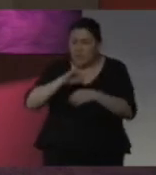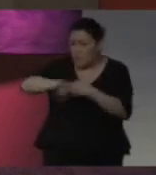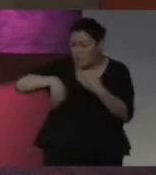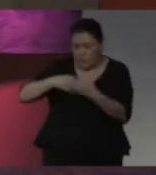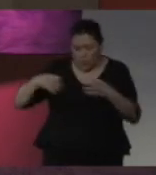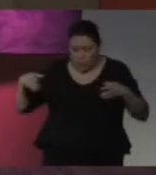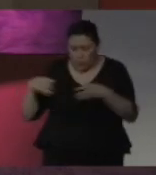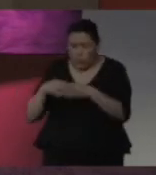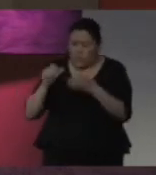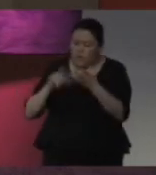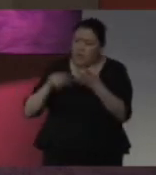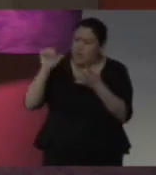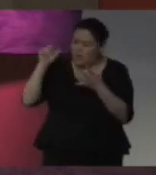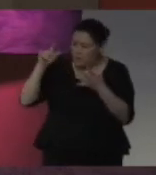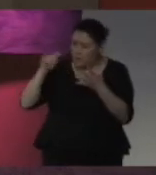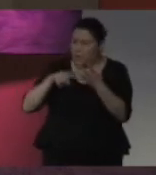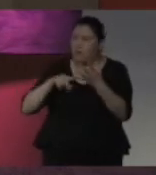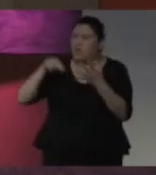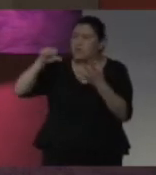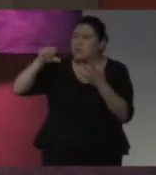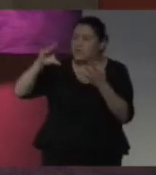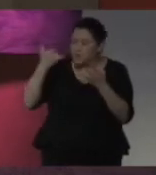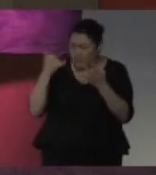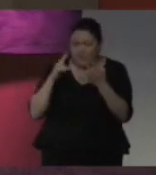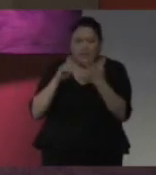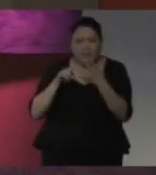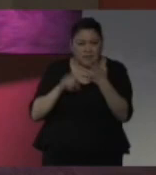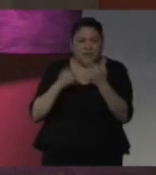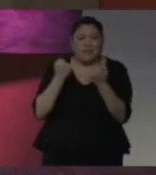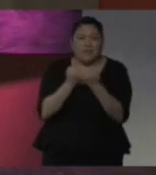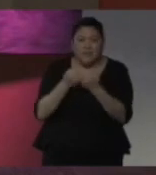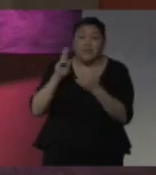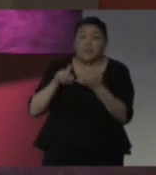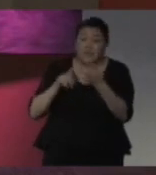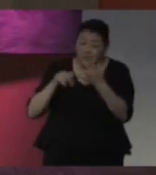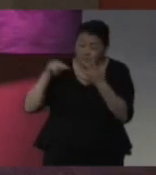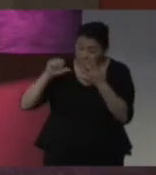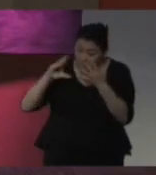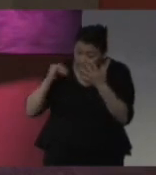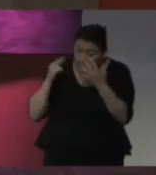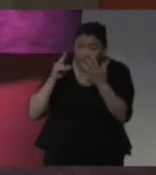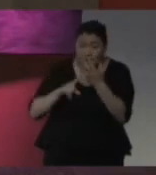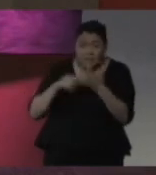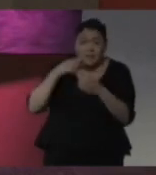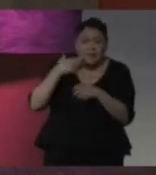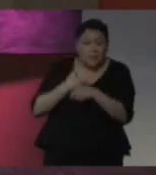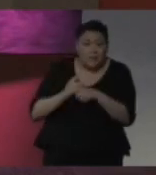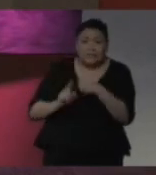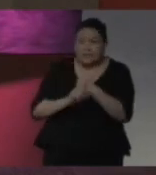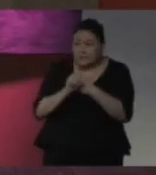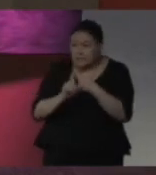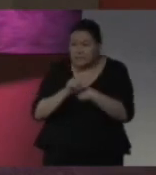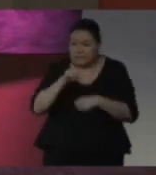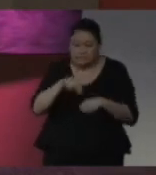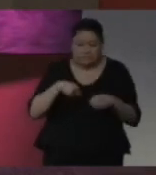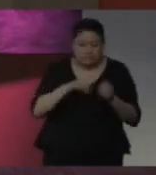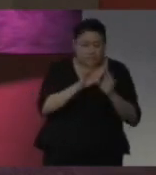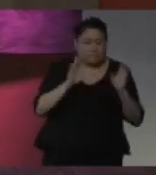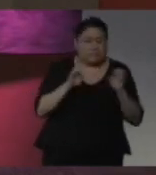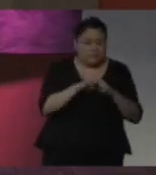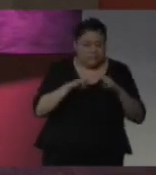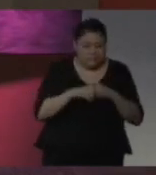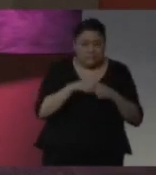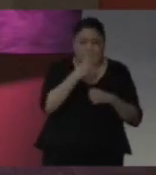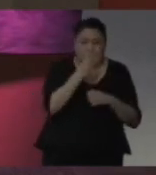a Antonio Cíntora, a Nancy de la Maza, que ha cargado en sus hombros una serie de problemáticas personales que pasaron en un equipo de 3